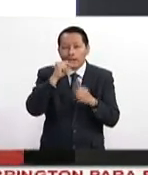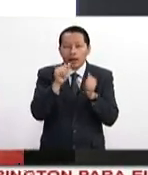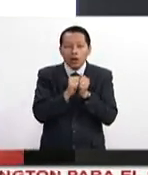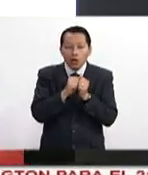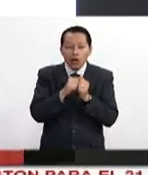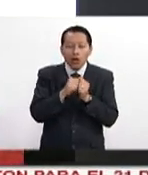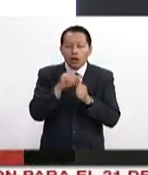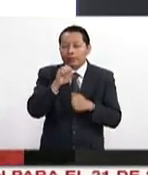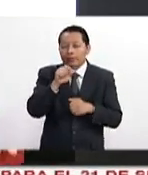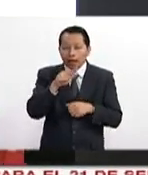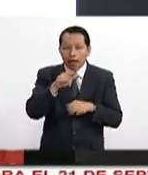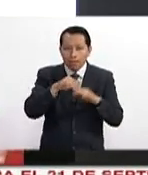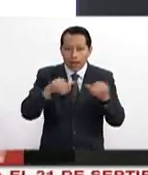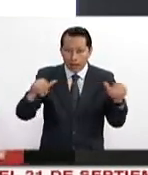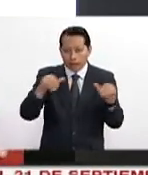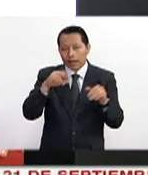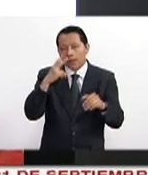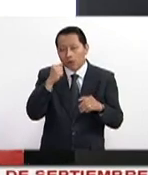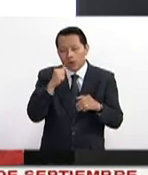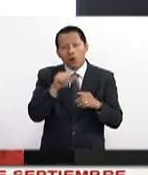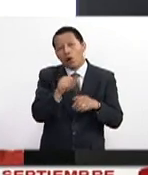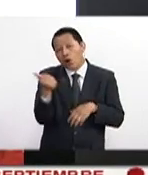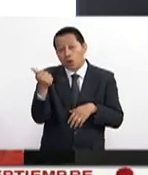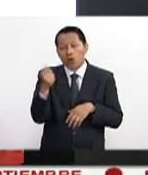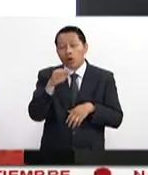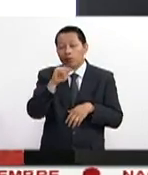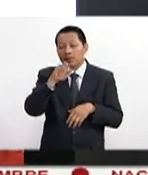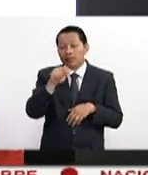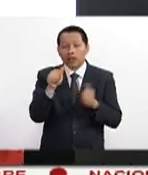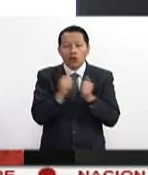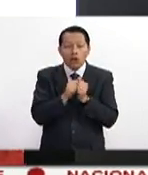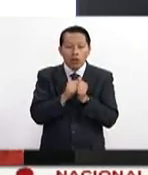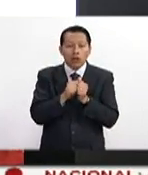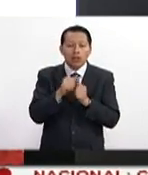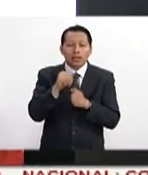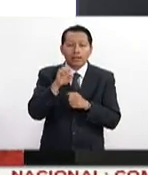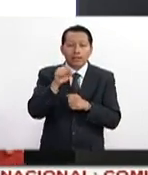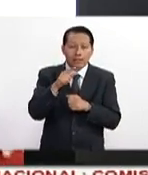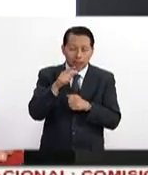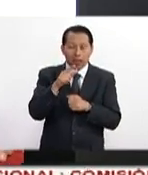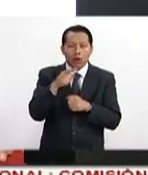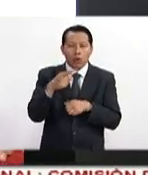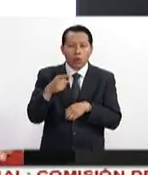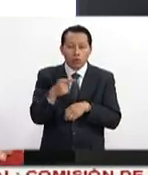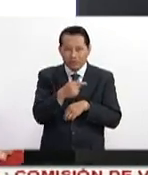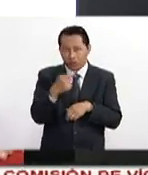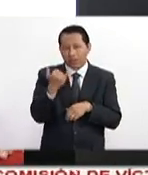limón, y traemos un bombón de mezcal que trae sal de gusano y jengibre. Claro.